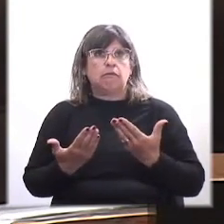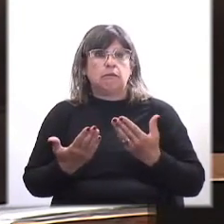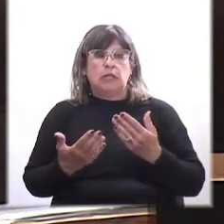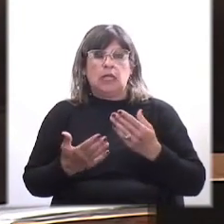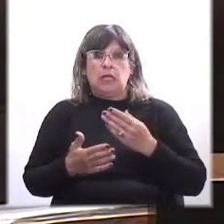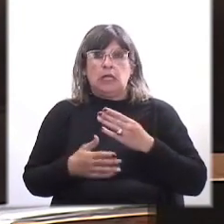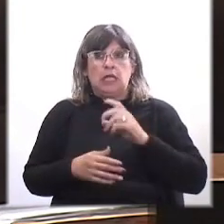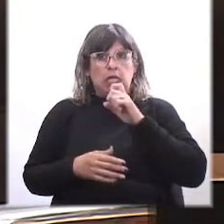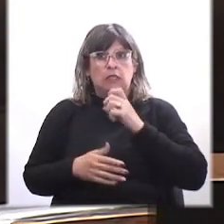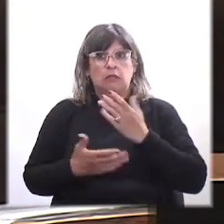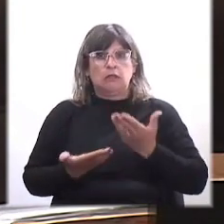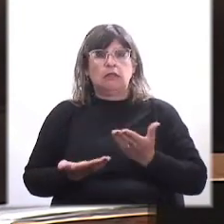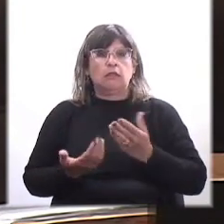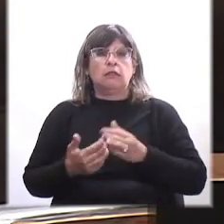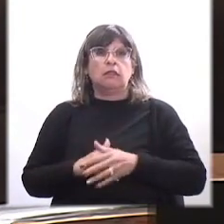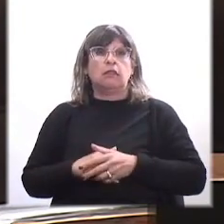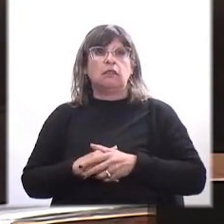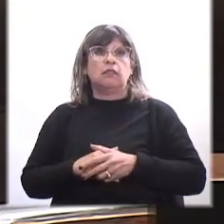de enojo.